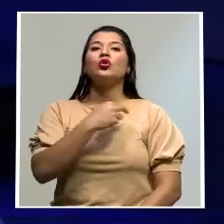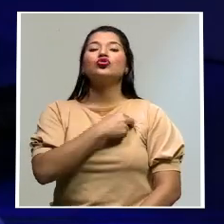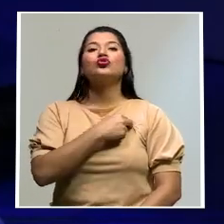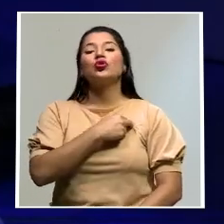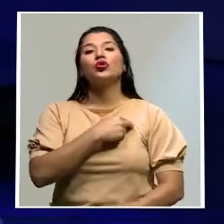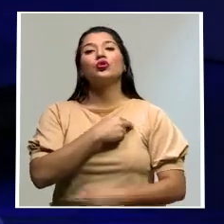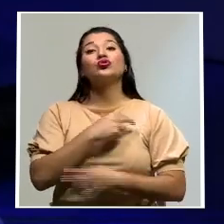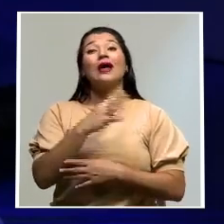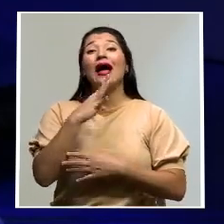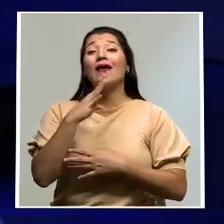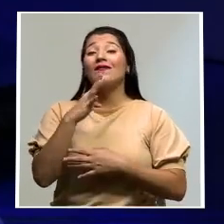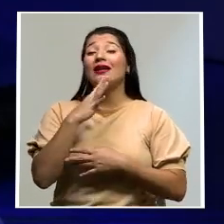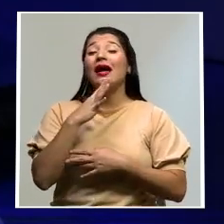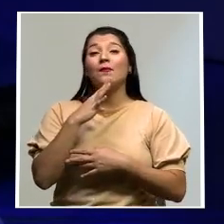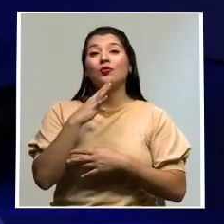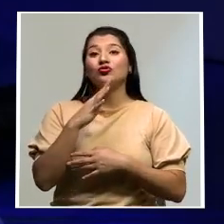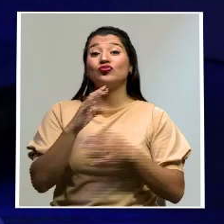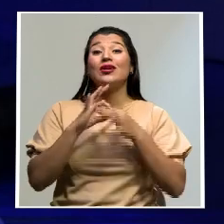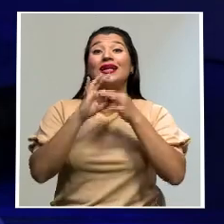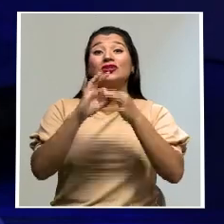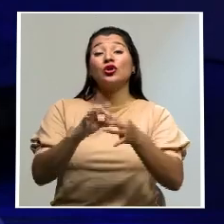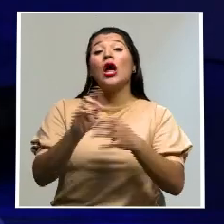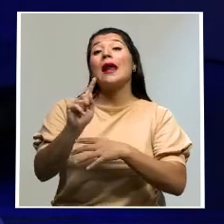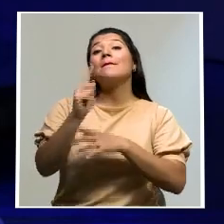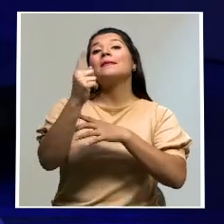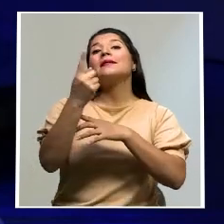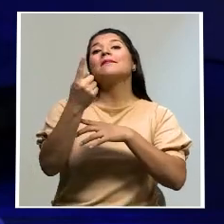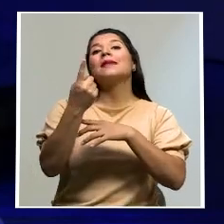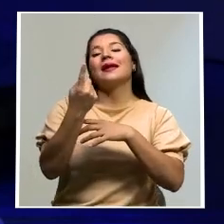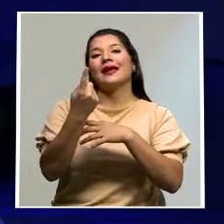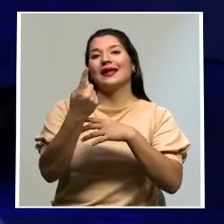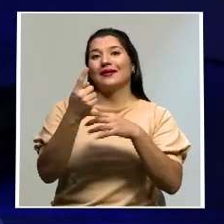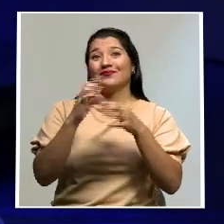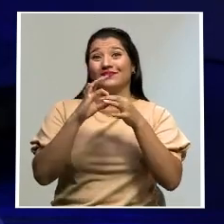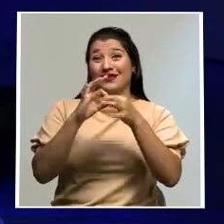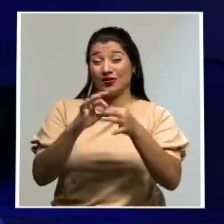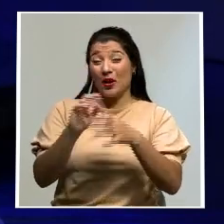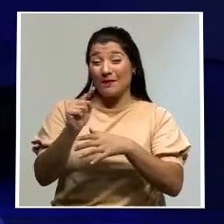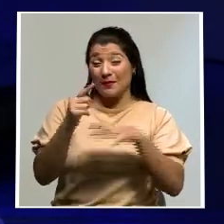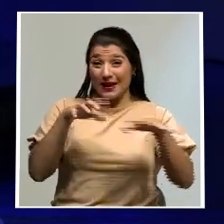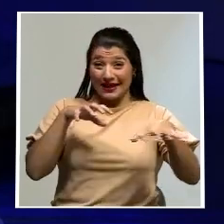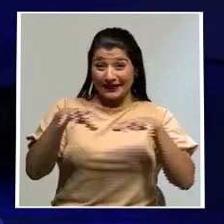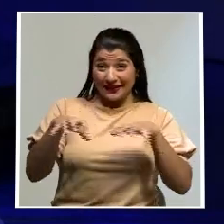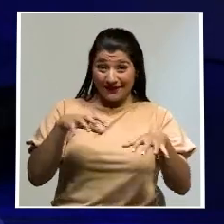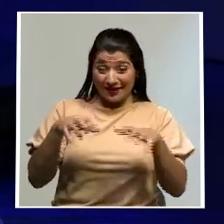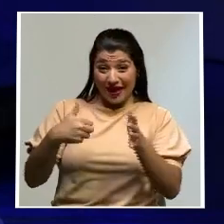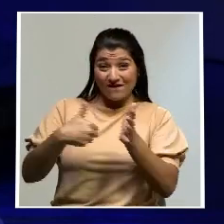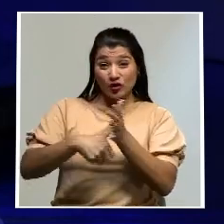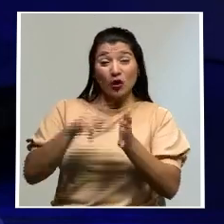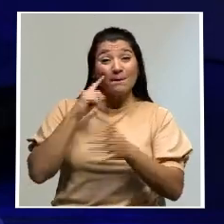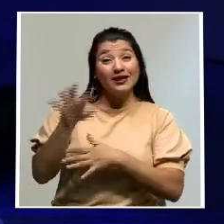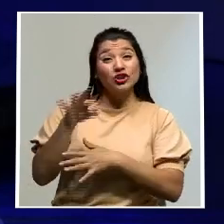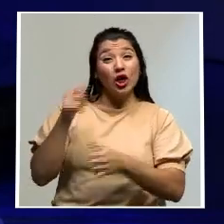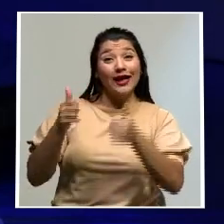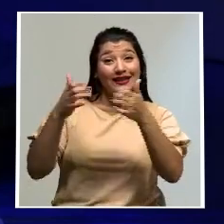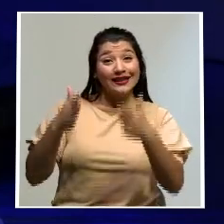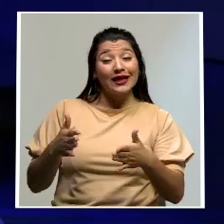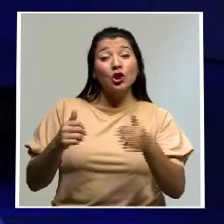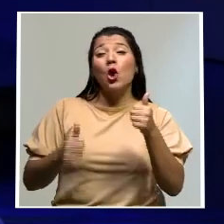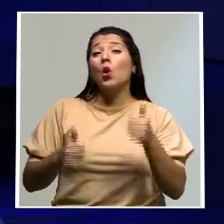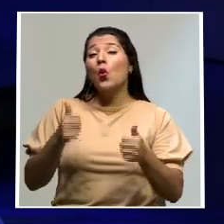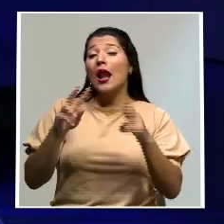cubrir la primera de las convenciones partidarias que se realizan, la convención del Partido Liberación Nacional, que